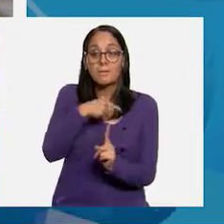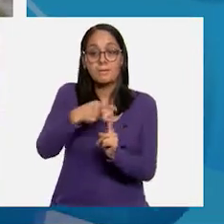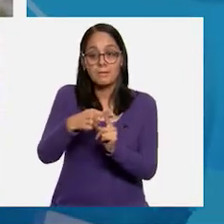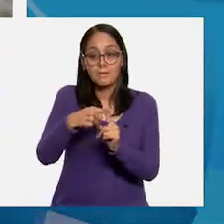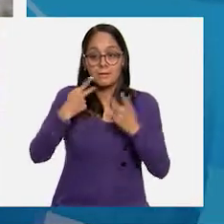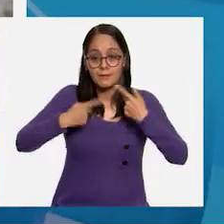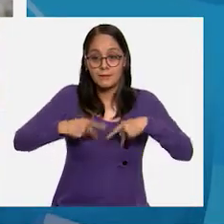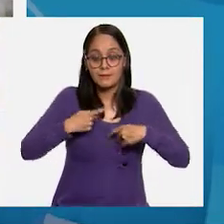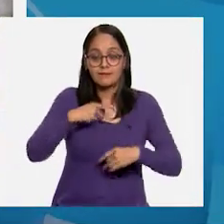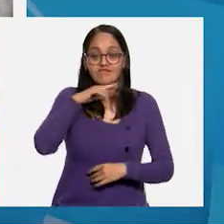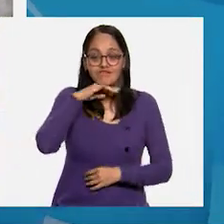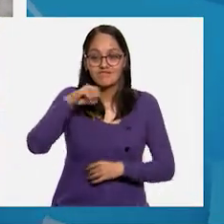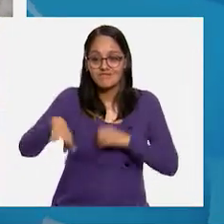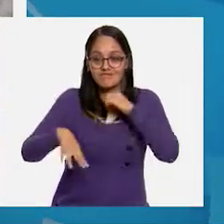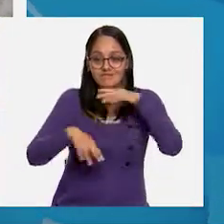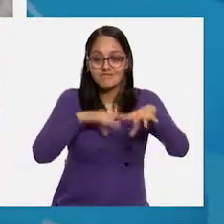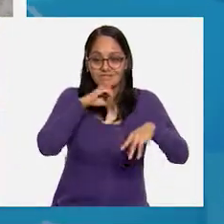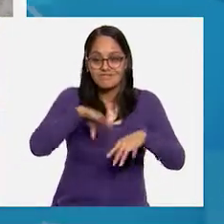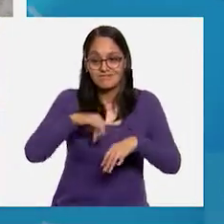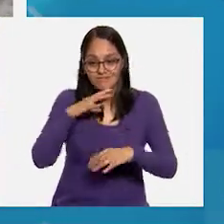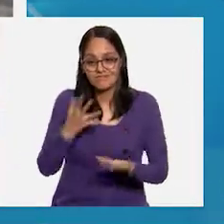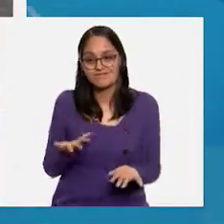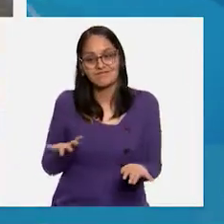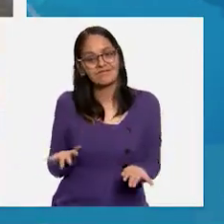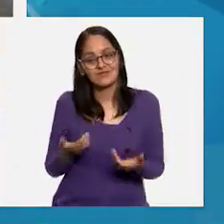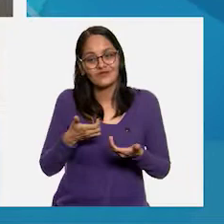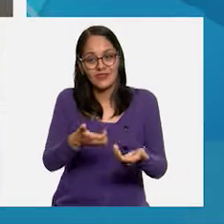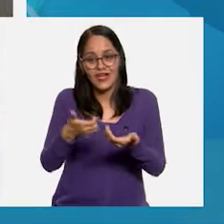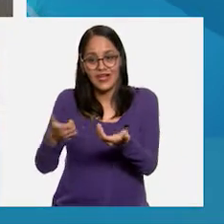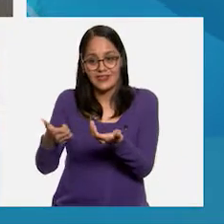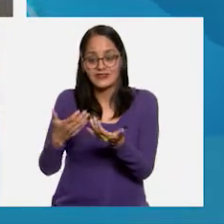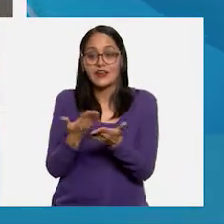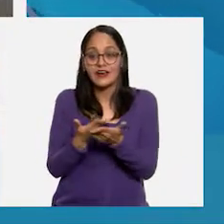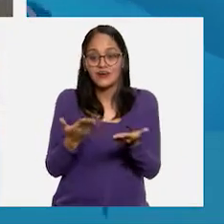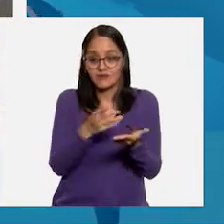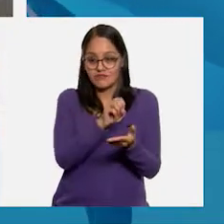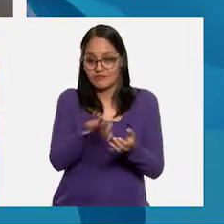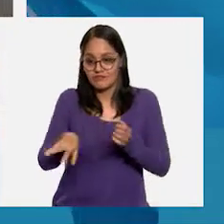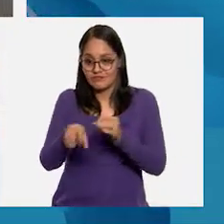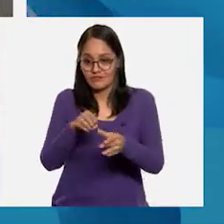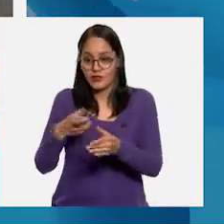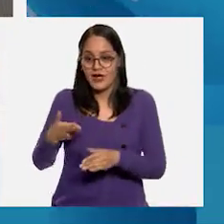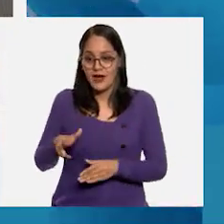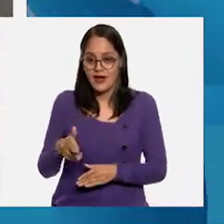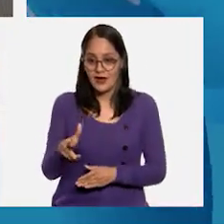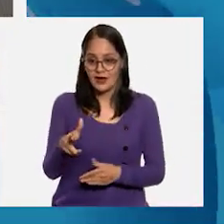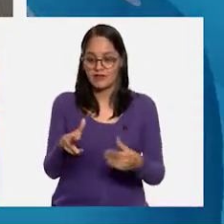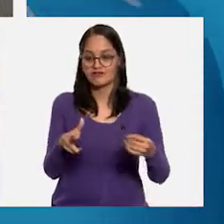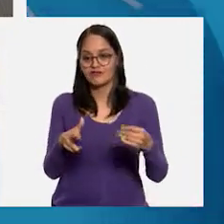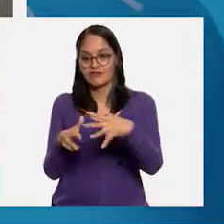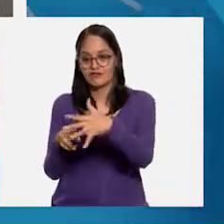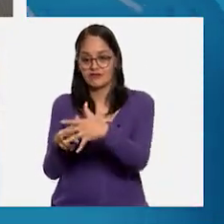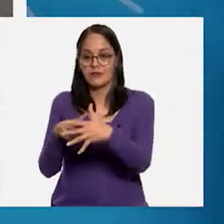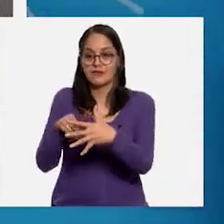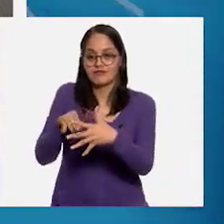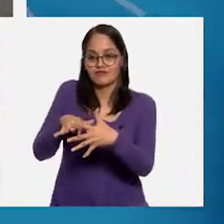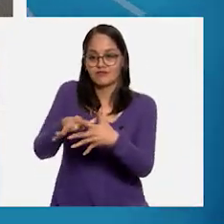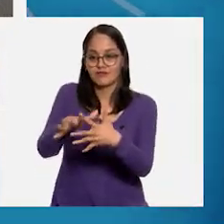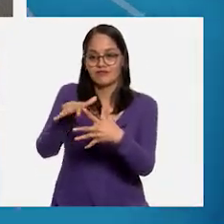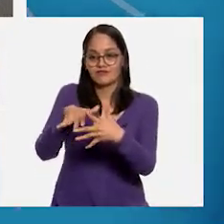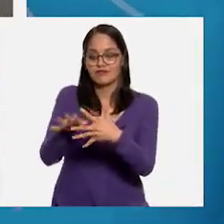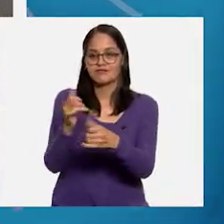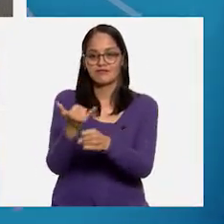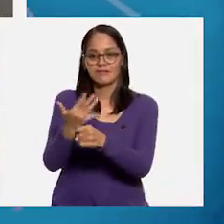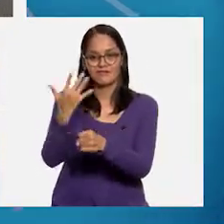las personas tiran en las calles y termina en los cauces de los ríos, obstruyendo el flujo natural del